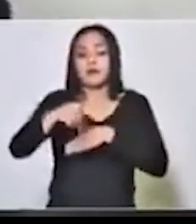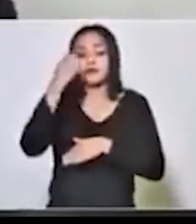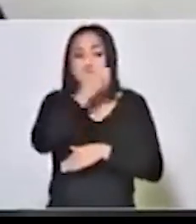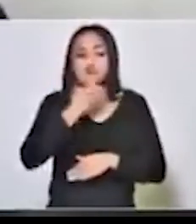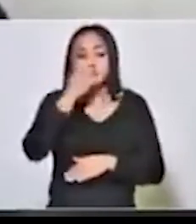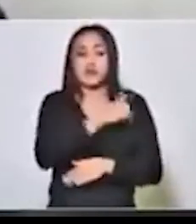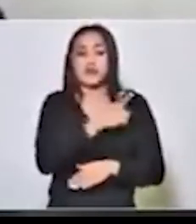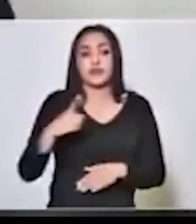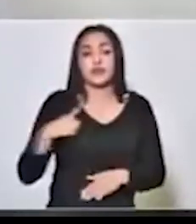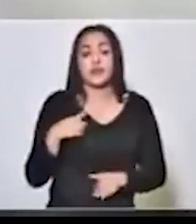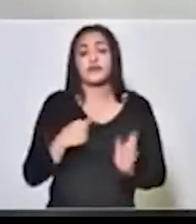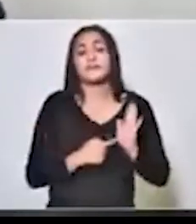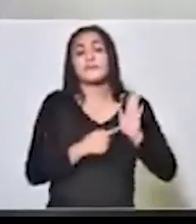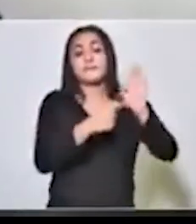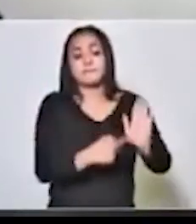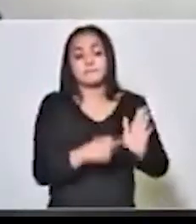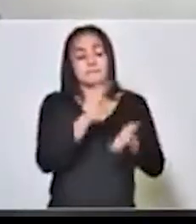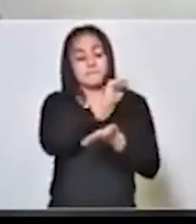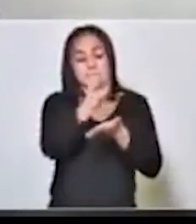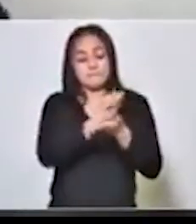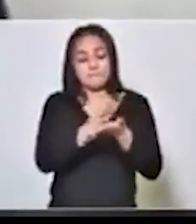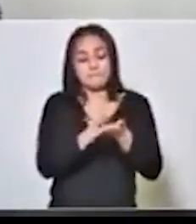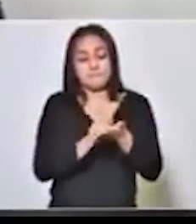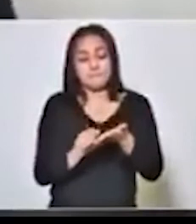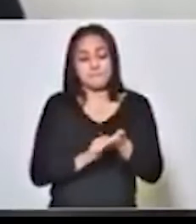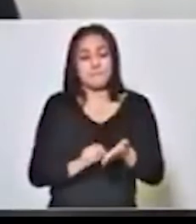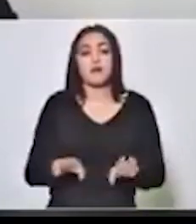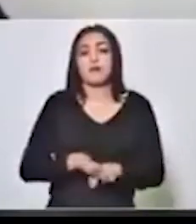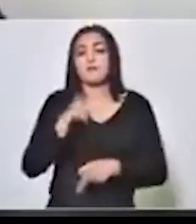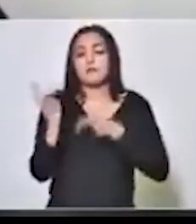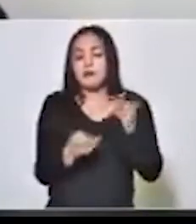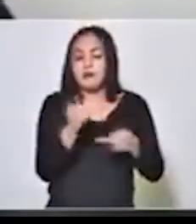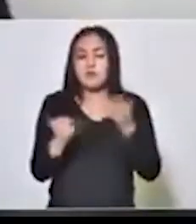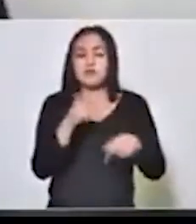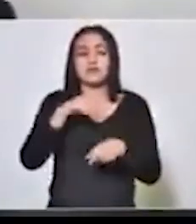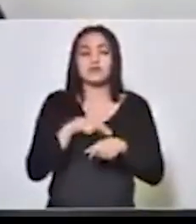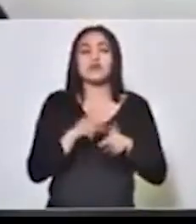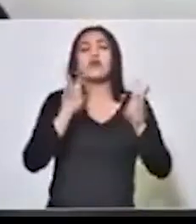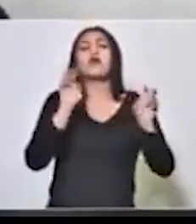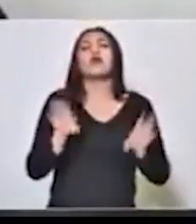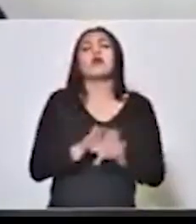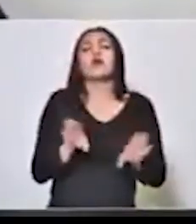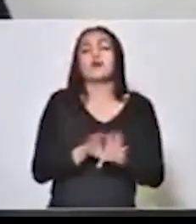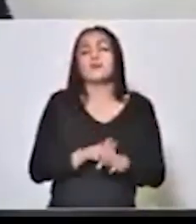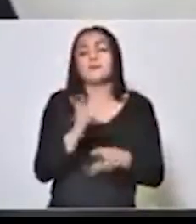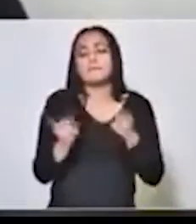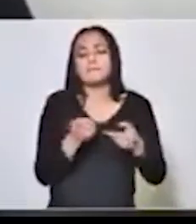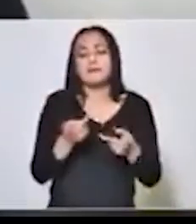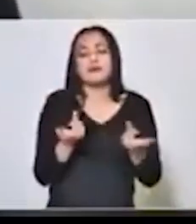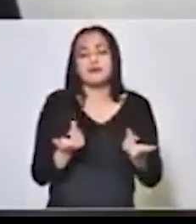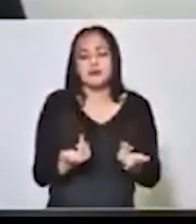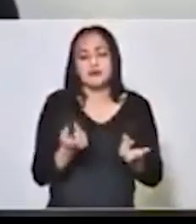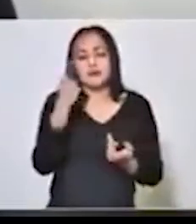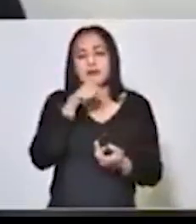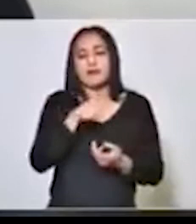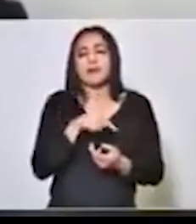escuela debían de llenar un interrogatorio, que los médicos le llamamos interrogatorio indirecto,